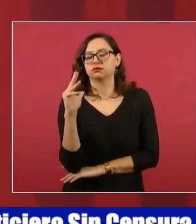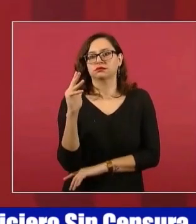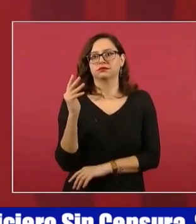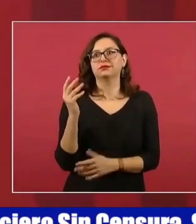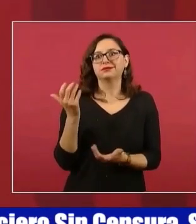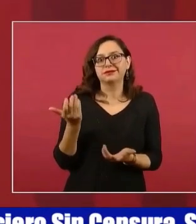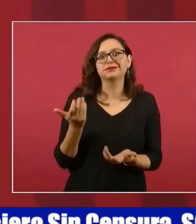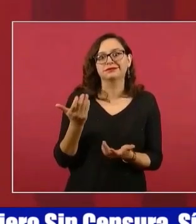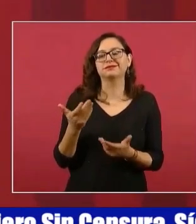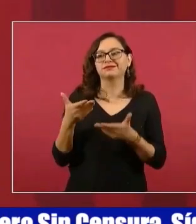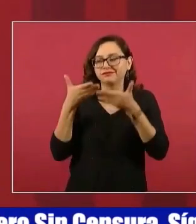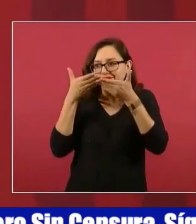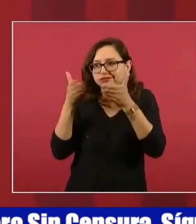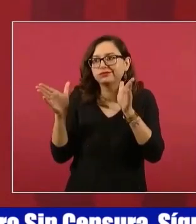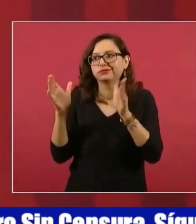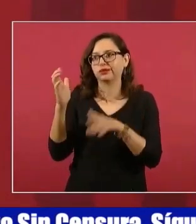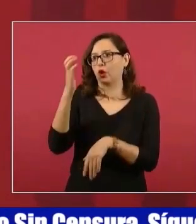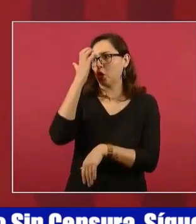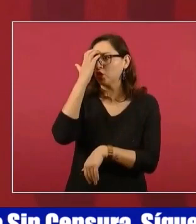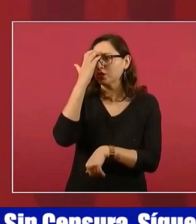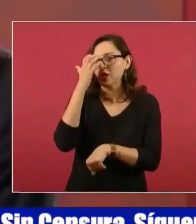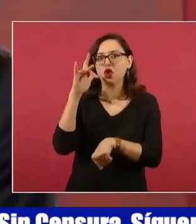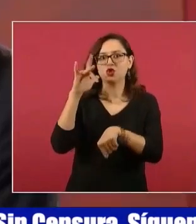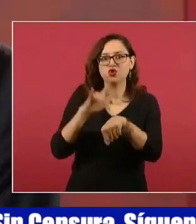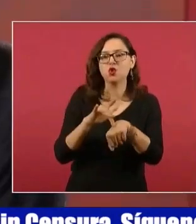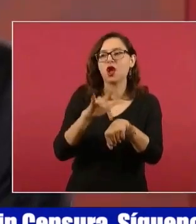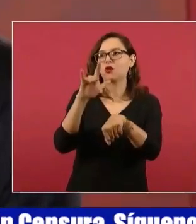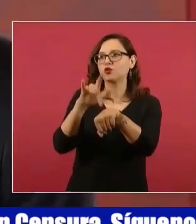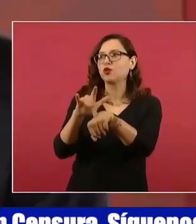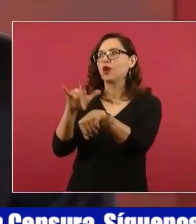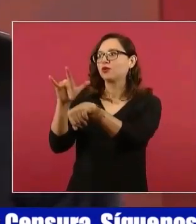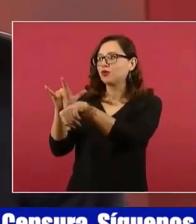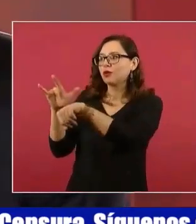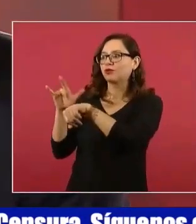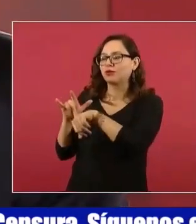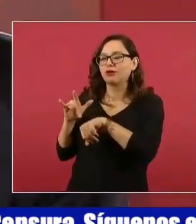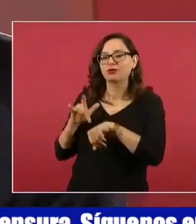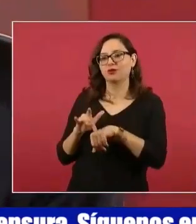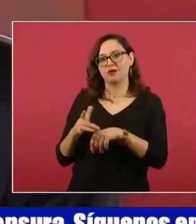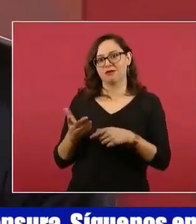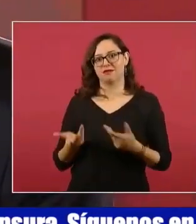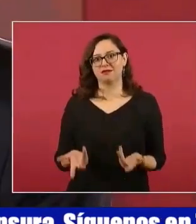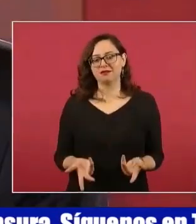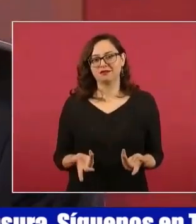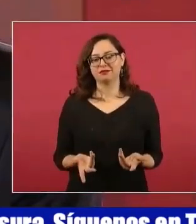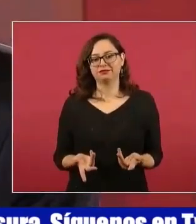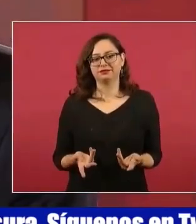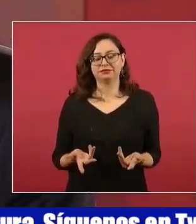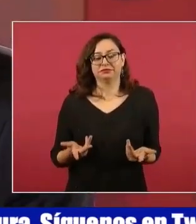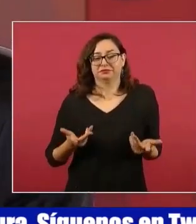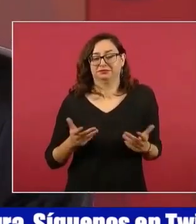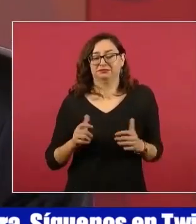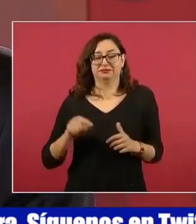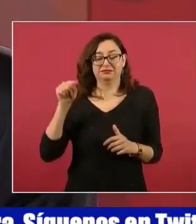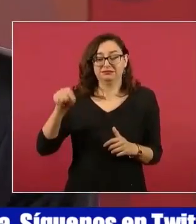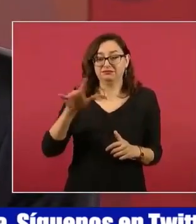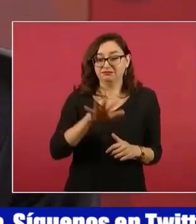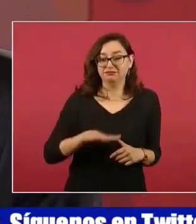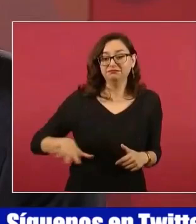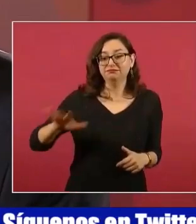gobierno de un nuevo tipo. Entonces, pues sí, por un lado la ciudadanía tenemos